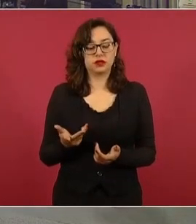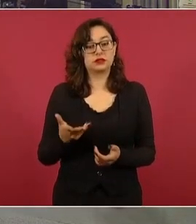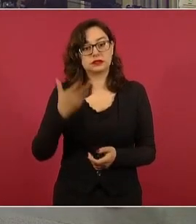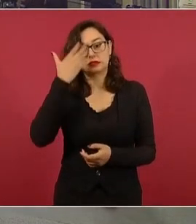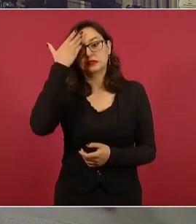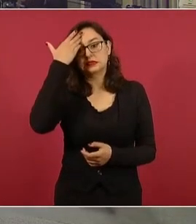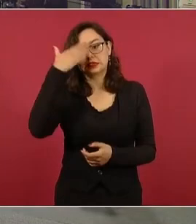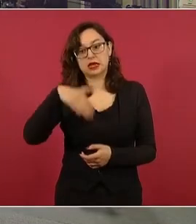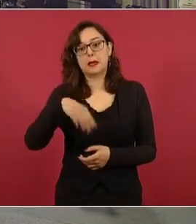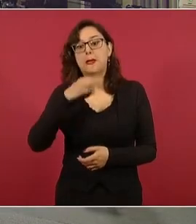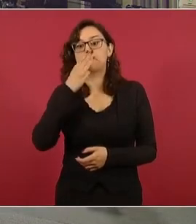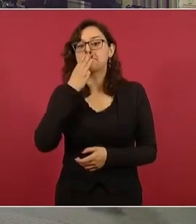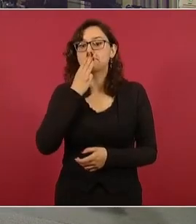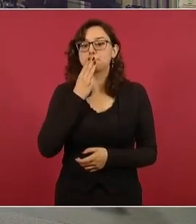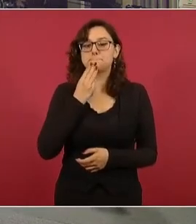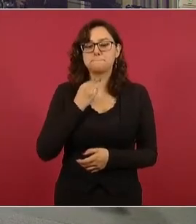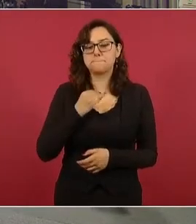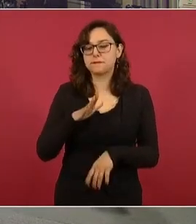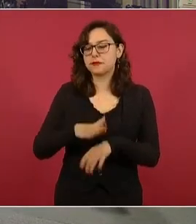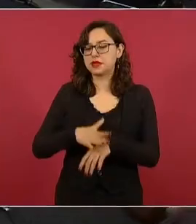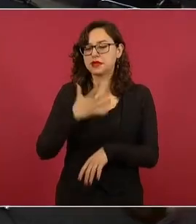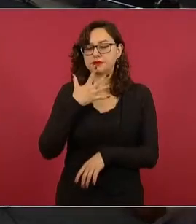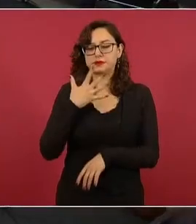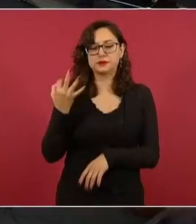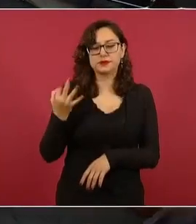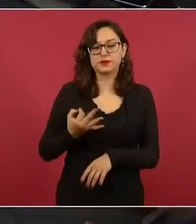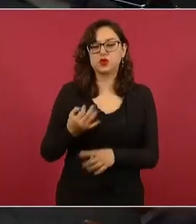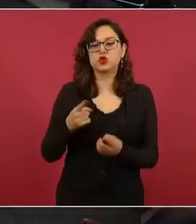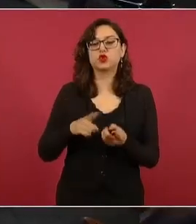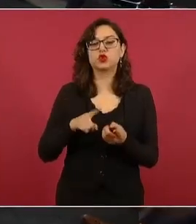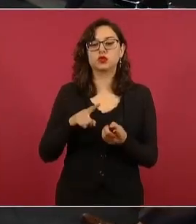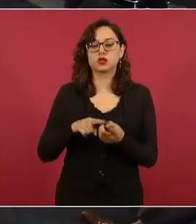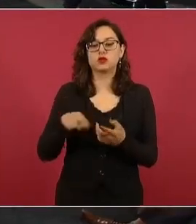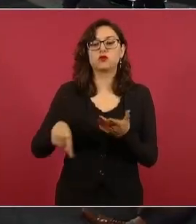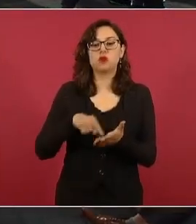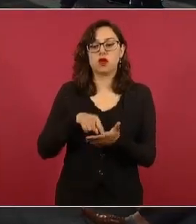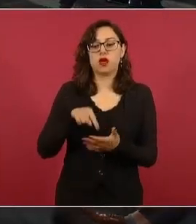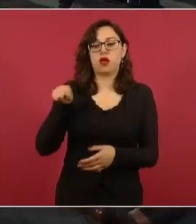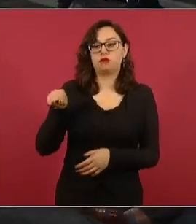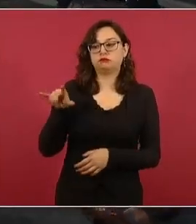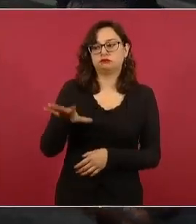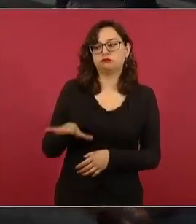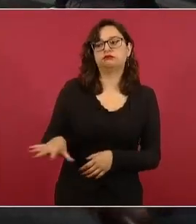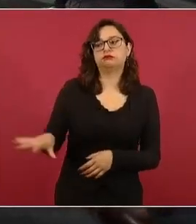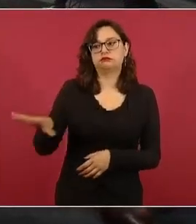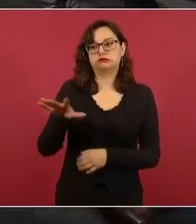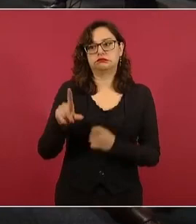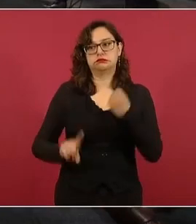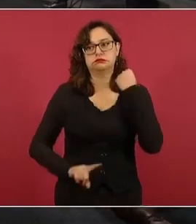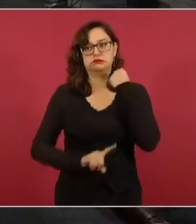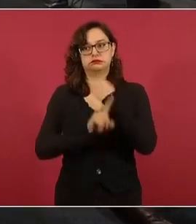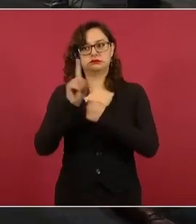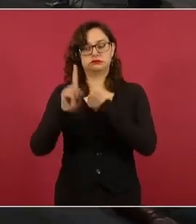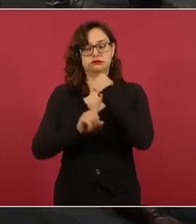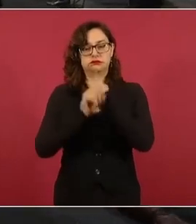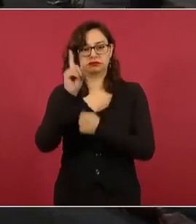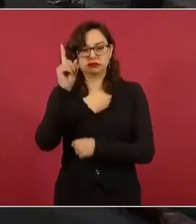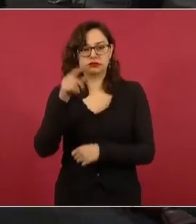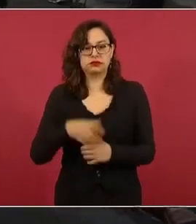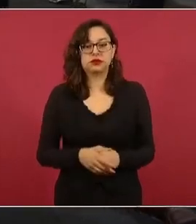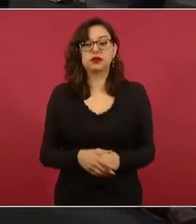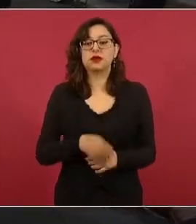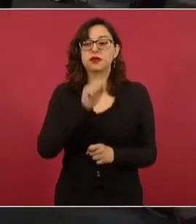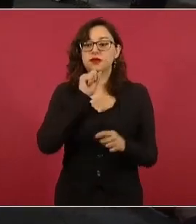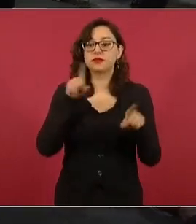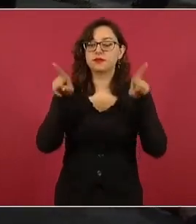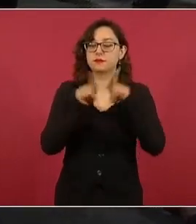mundo es de esa zona, ¿no? Y están acabando con eso, la mortandad de pájaros y